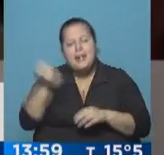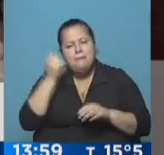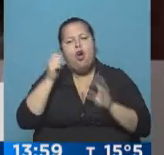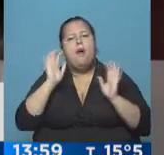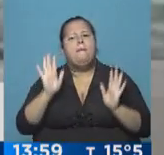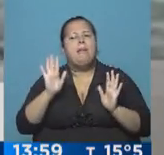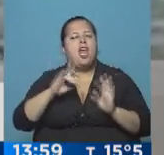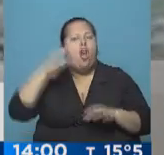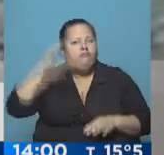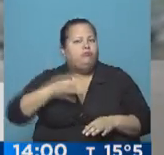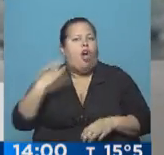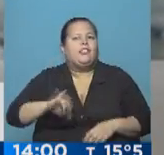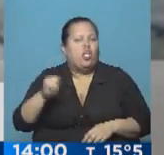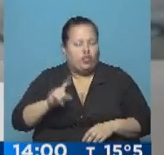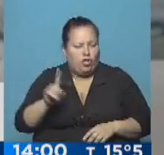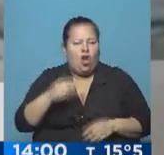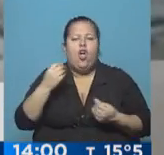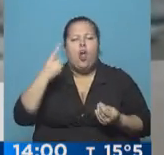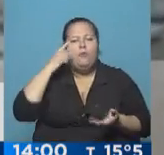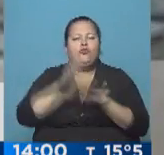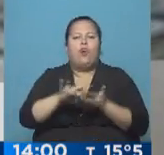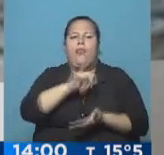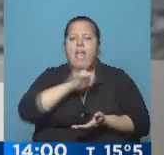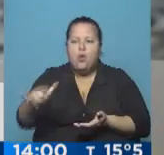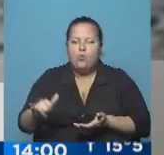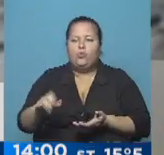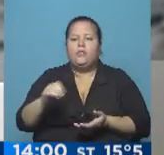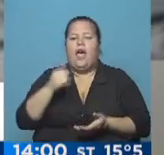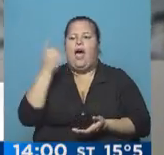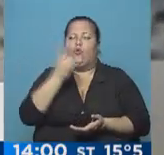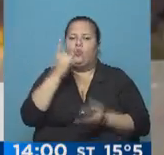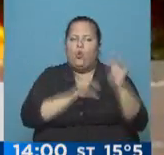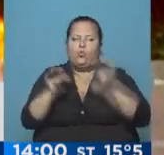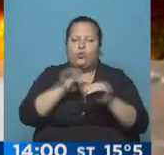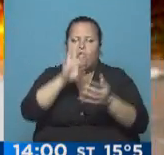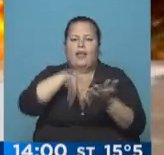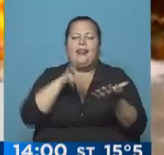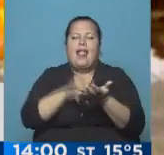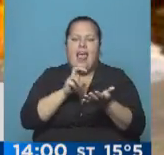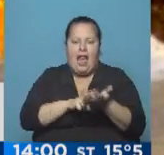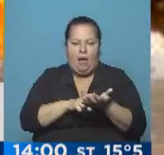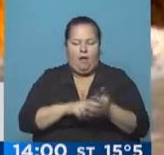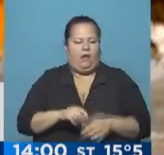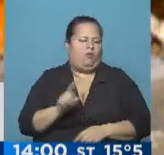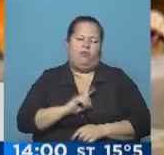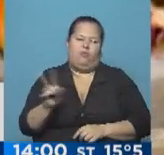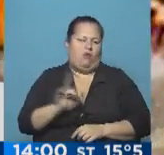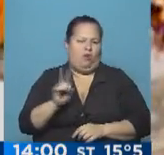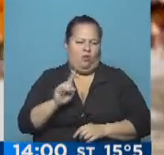no esenciales. ¿Cómo toma los hechos y las denuncias de que se han sido falsificados también los telegramas? No,